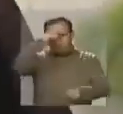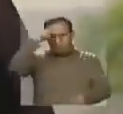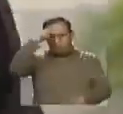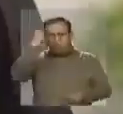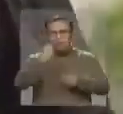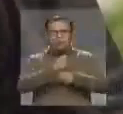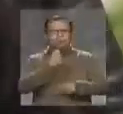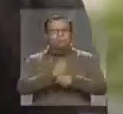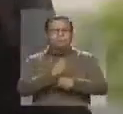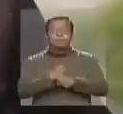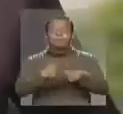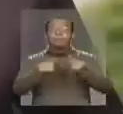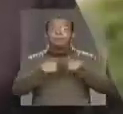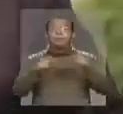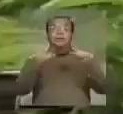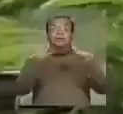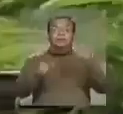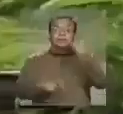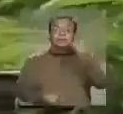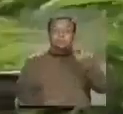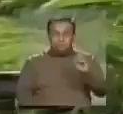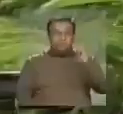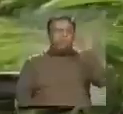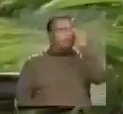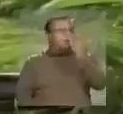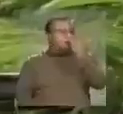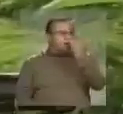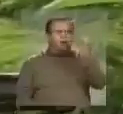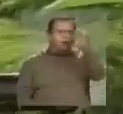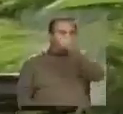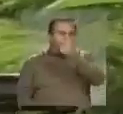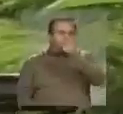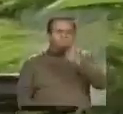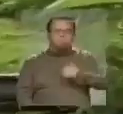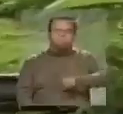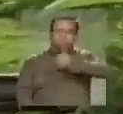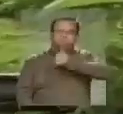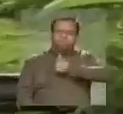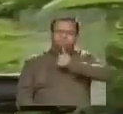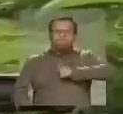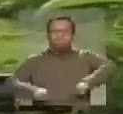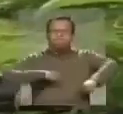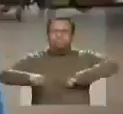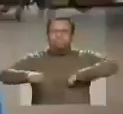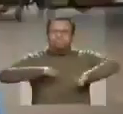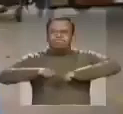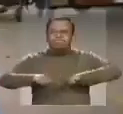y guerreras. Para mí ser una mujer afro significa resistencia,